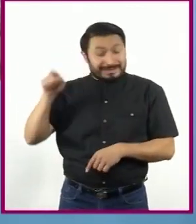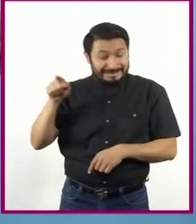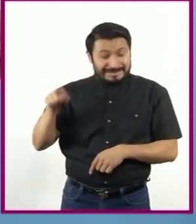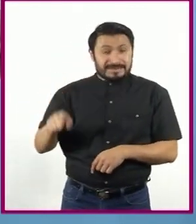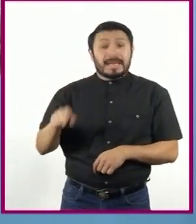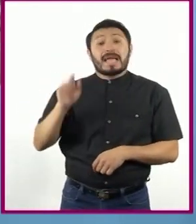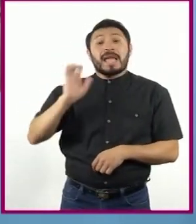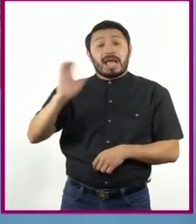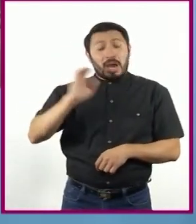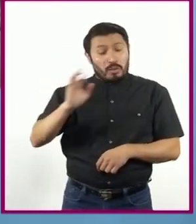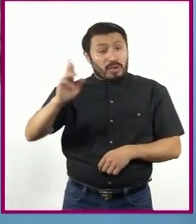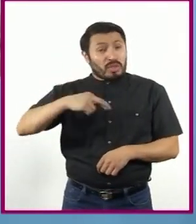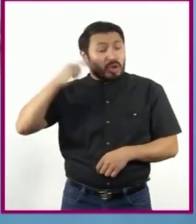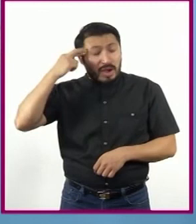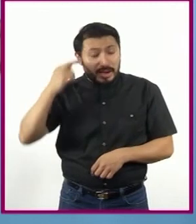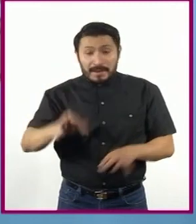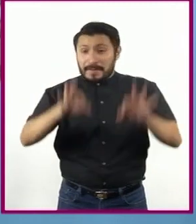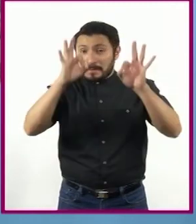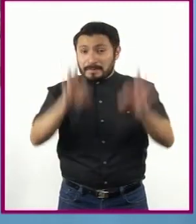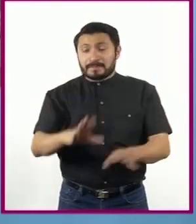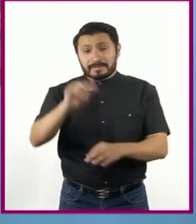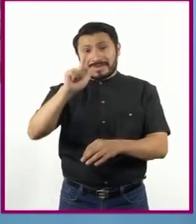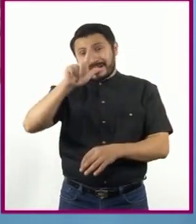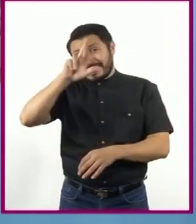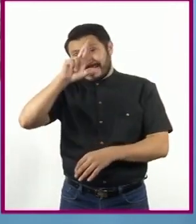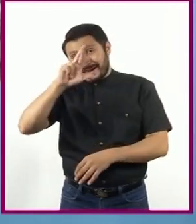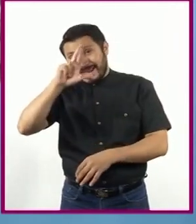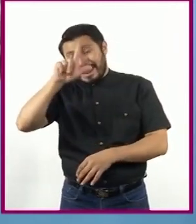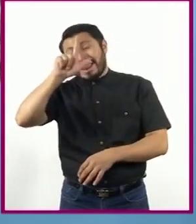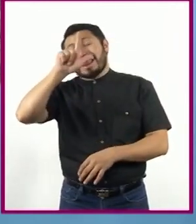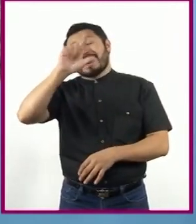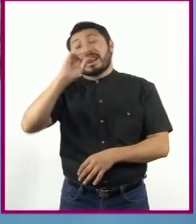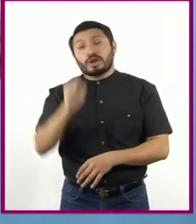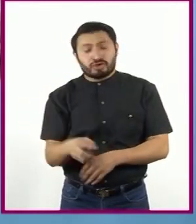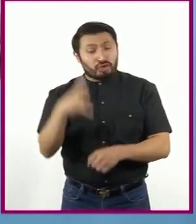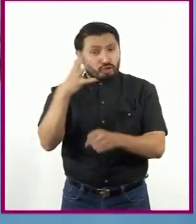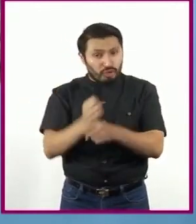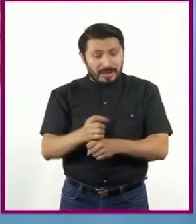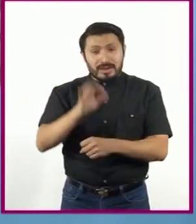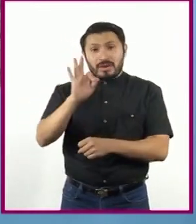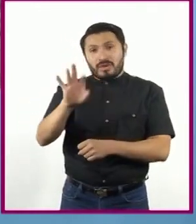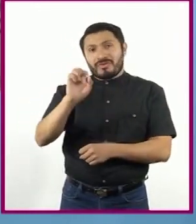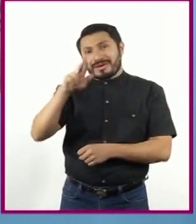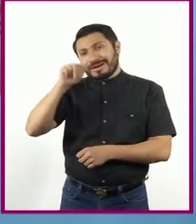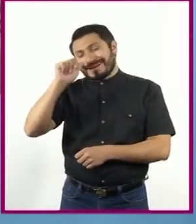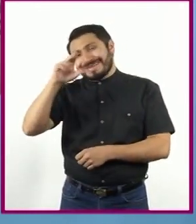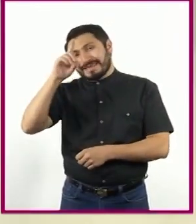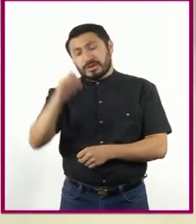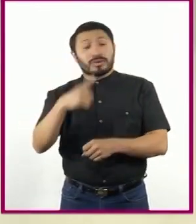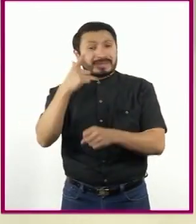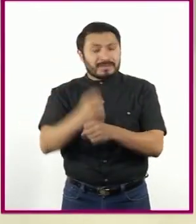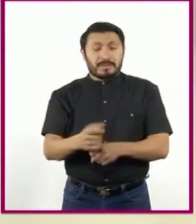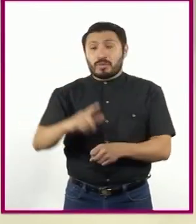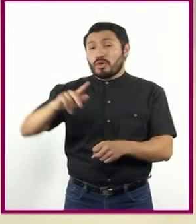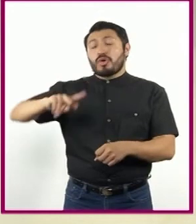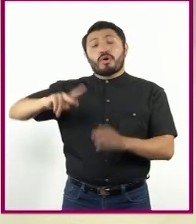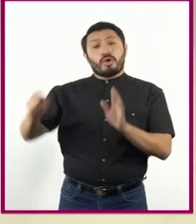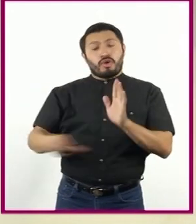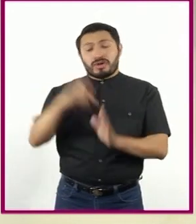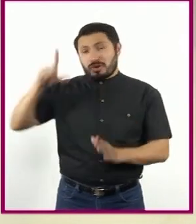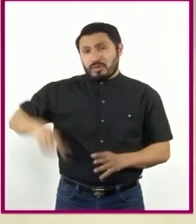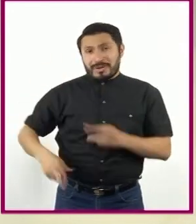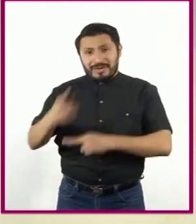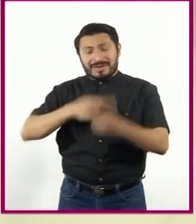rey legítimo, Carlos IV, Fernando VII, el poder de gobernarse regresaba al pueblo. Su idea